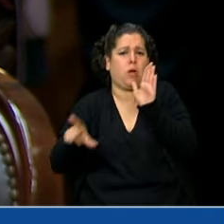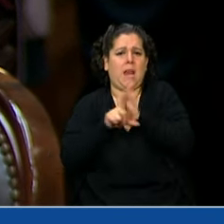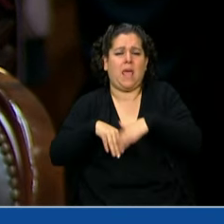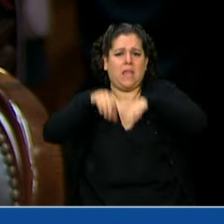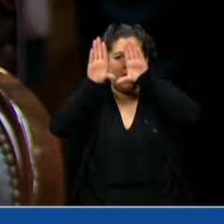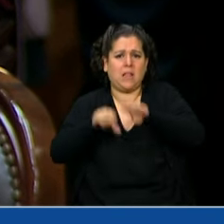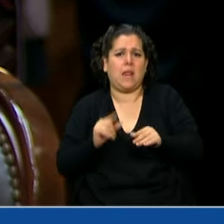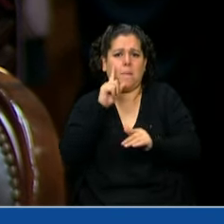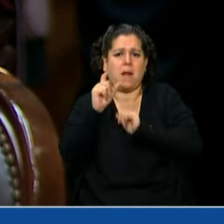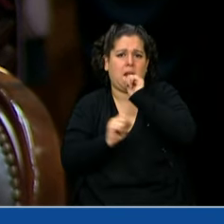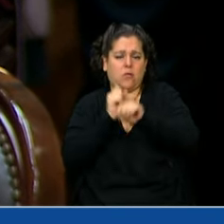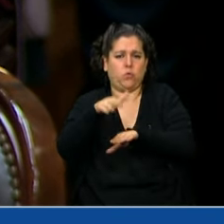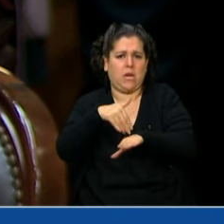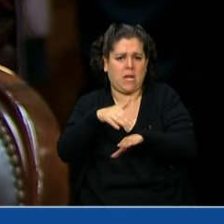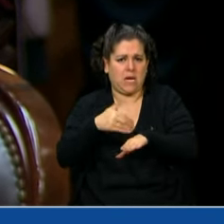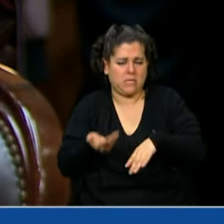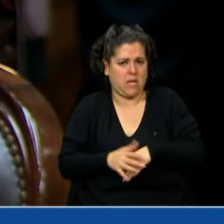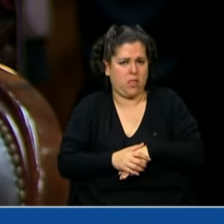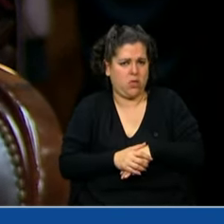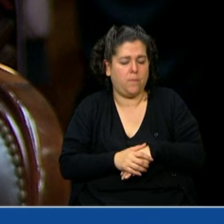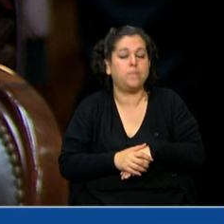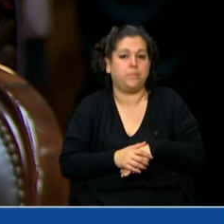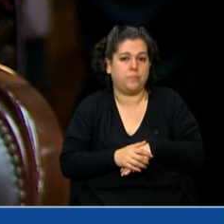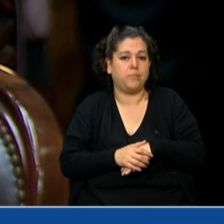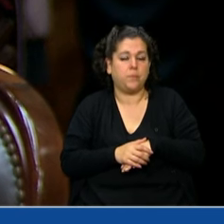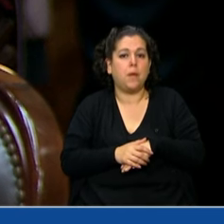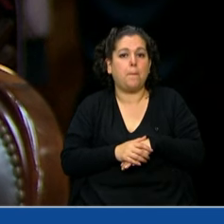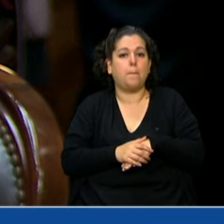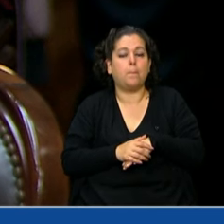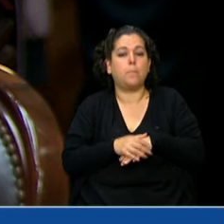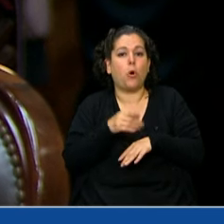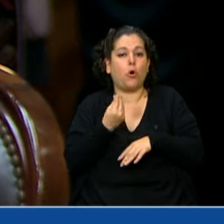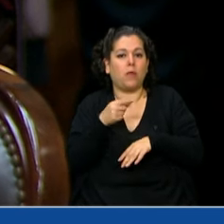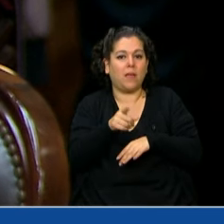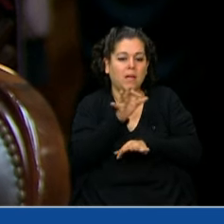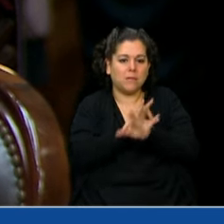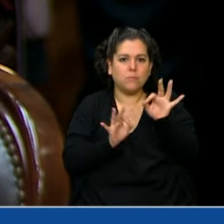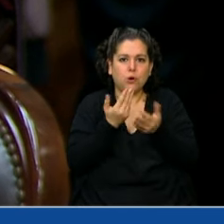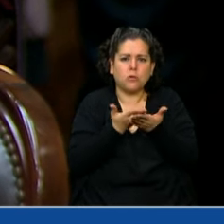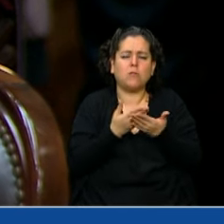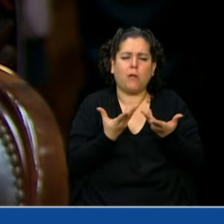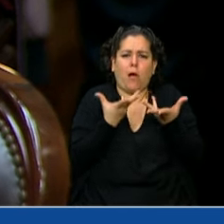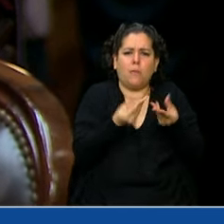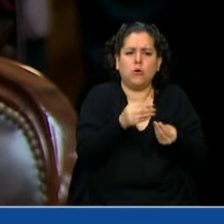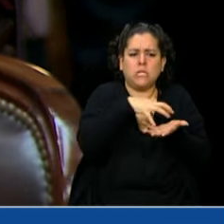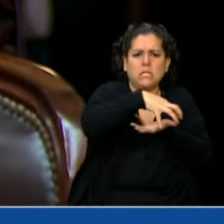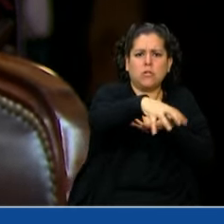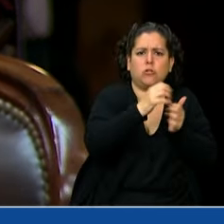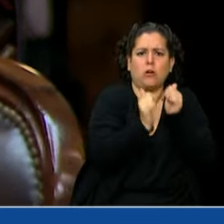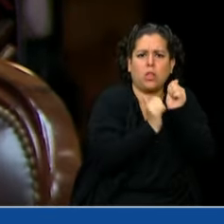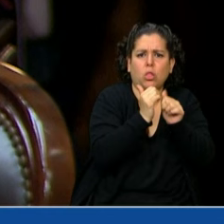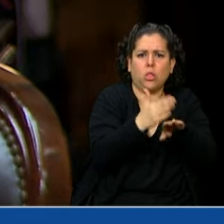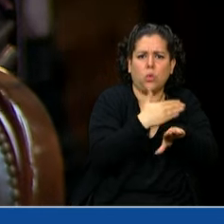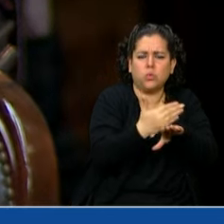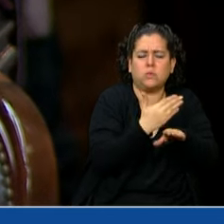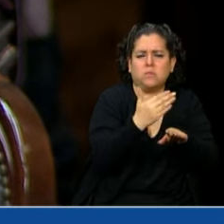industria que le da certezas a a este sector que lo saca también